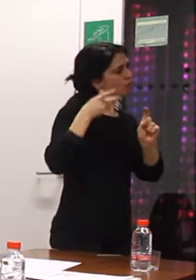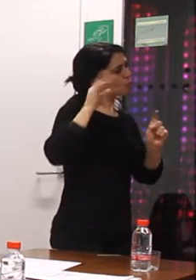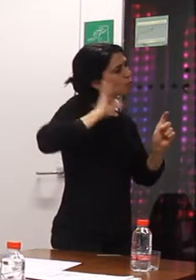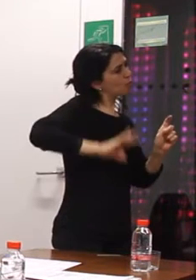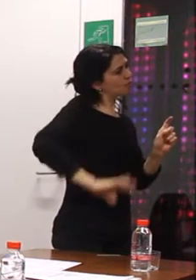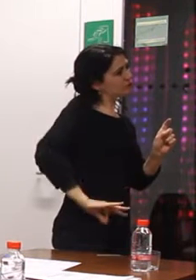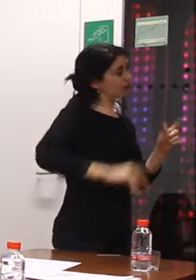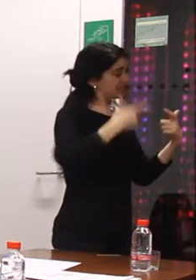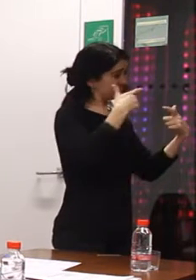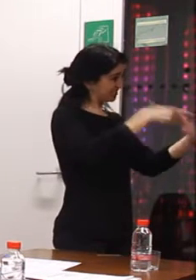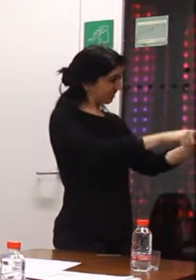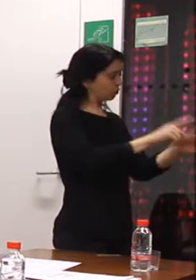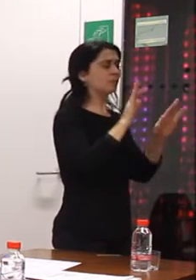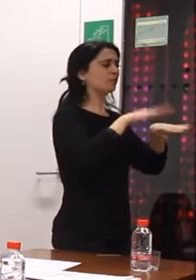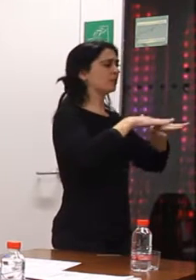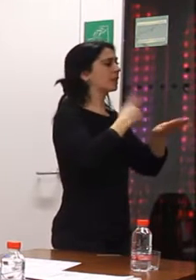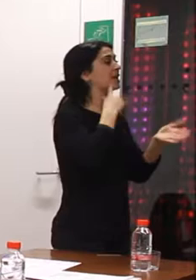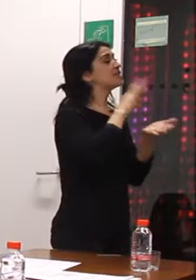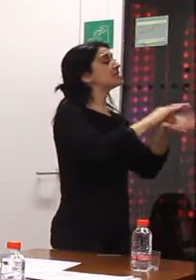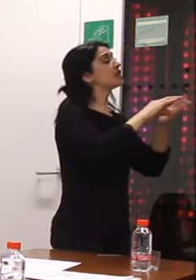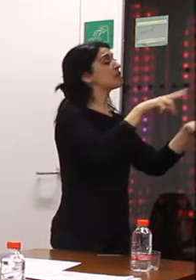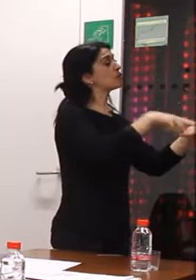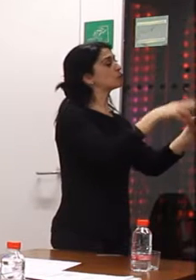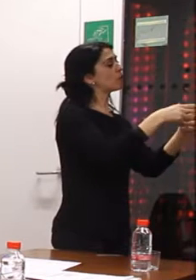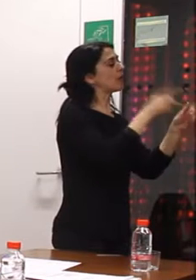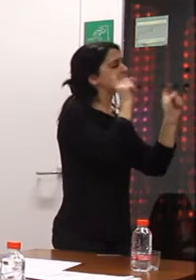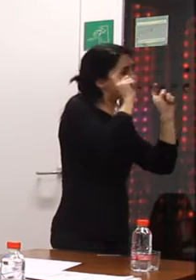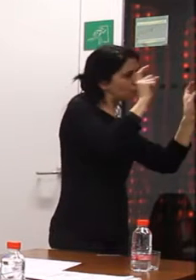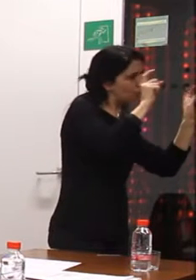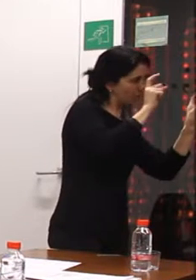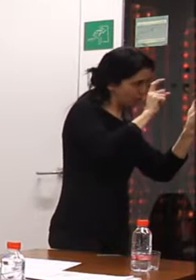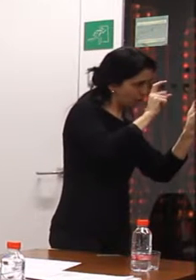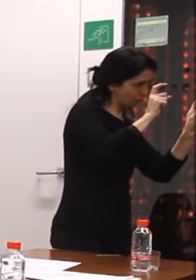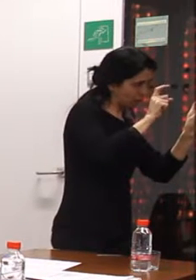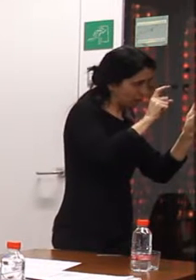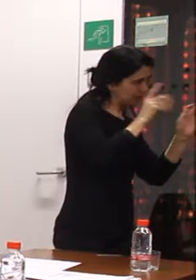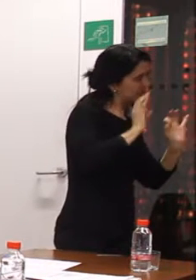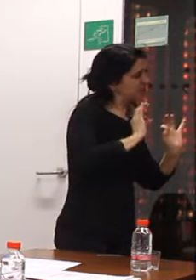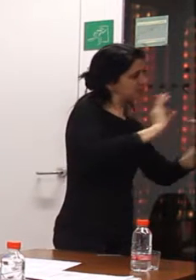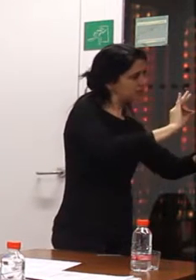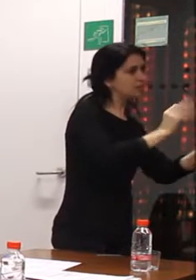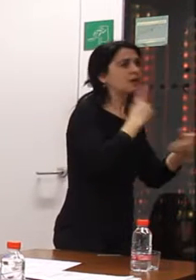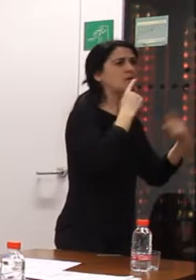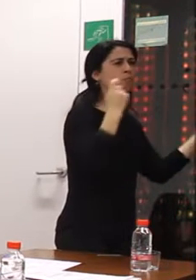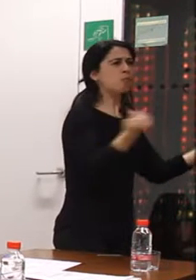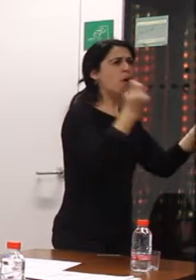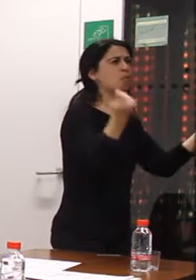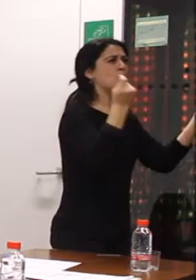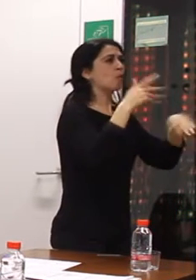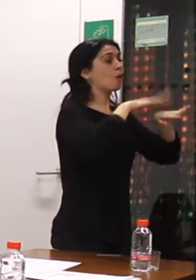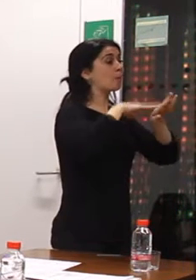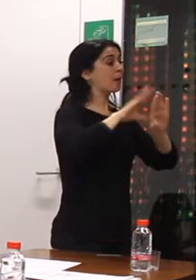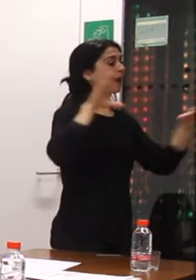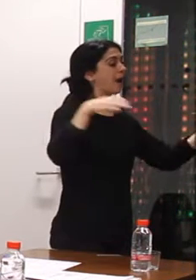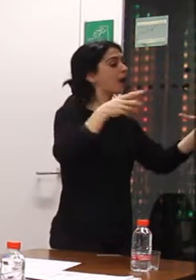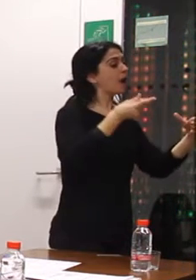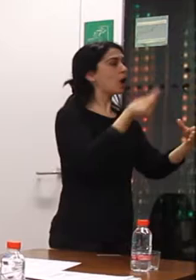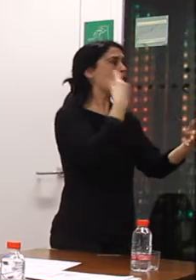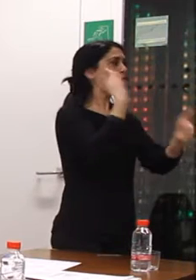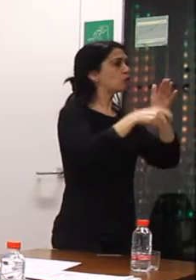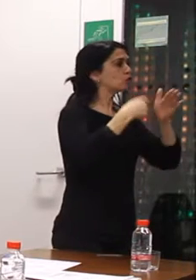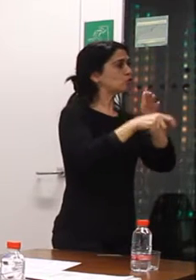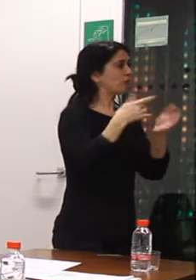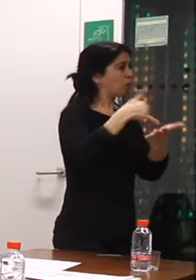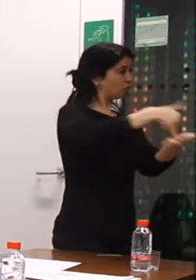profesionales de servicios sociales, campañas informativas específicas para consumidores en situación de vulnerabilidad